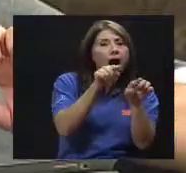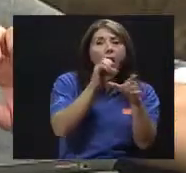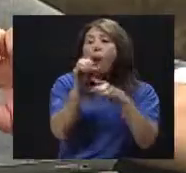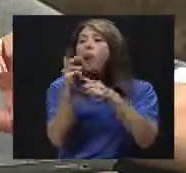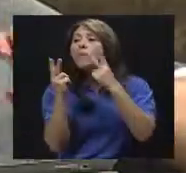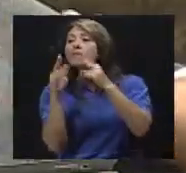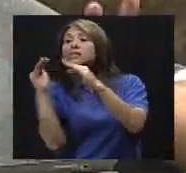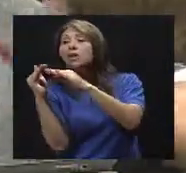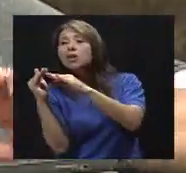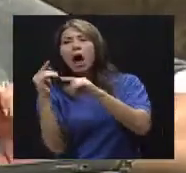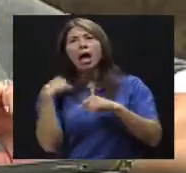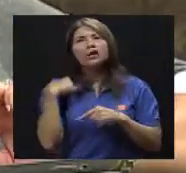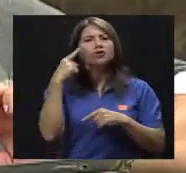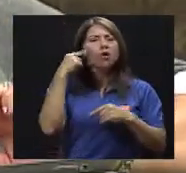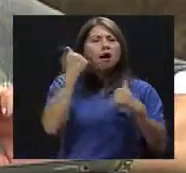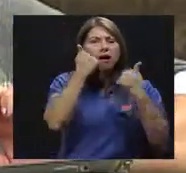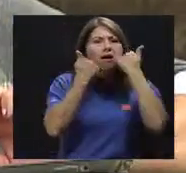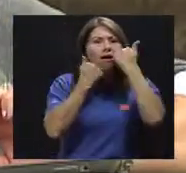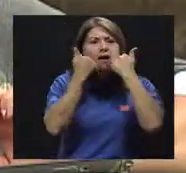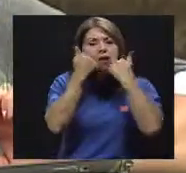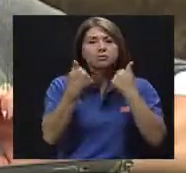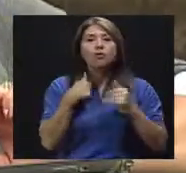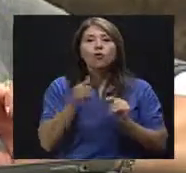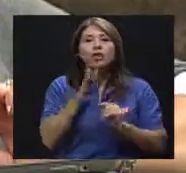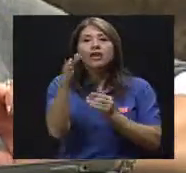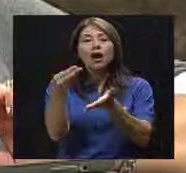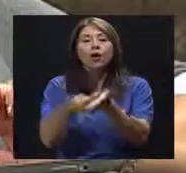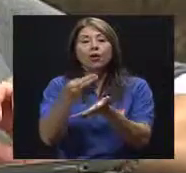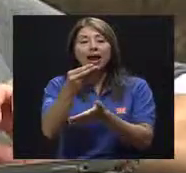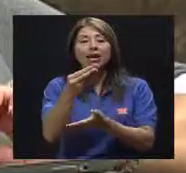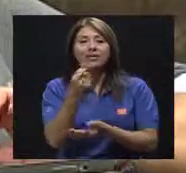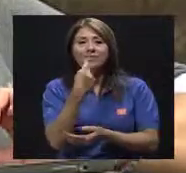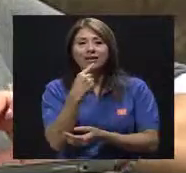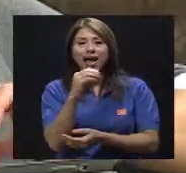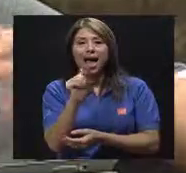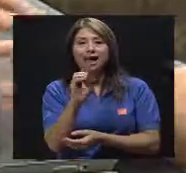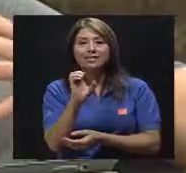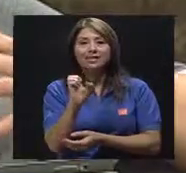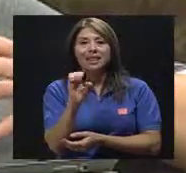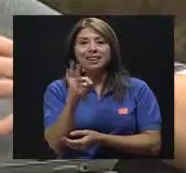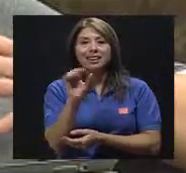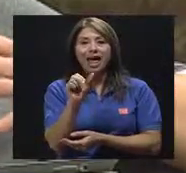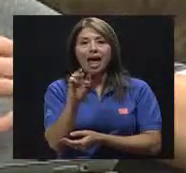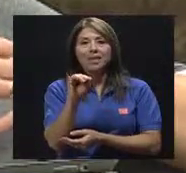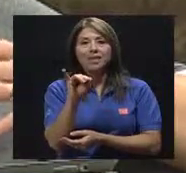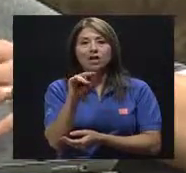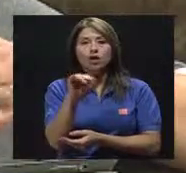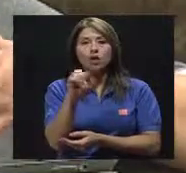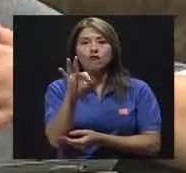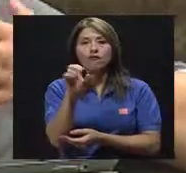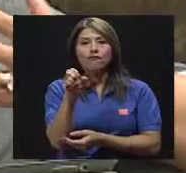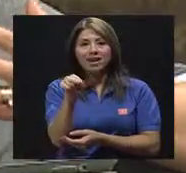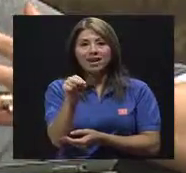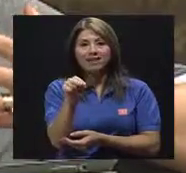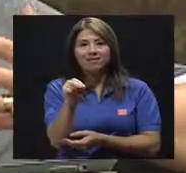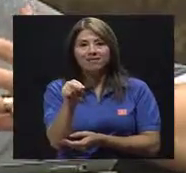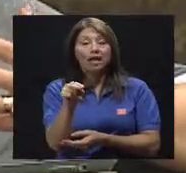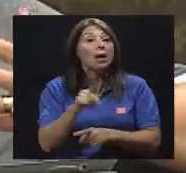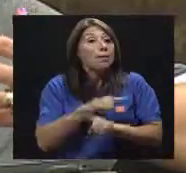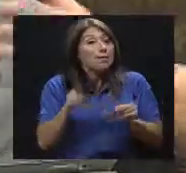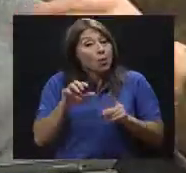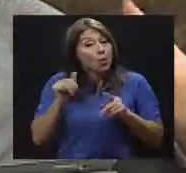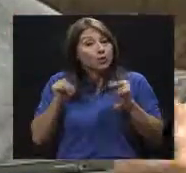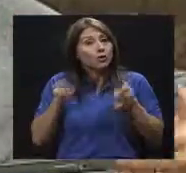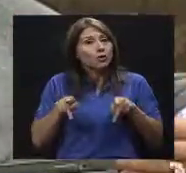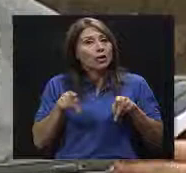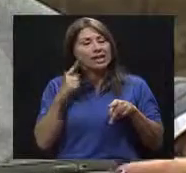fiebre y entonces voy a ir a comprar al supermercado acetaminofén. La otra opción es que tenga esos síntomas, pero no se la quiera jugar, como decimos